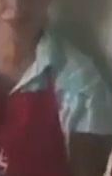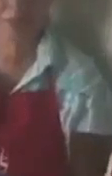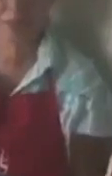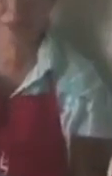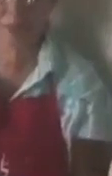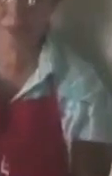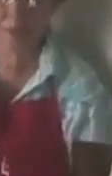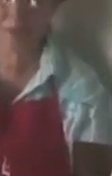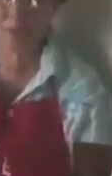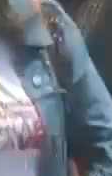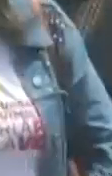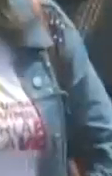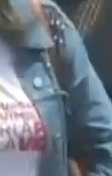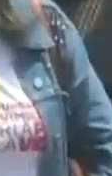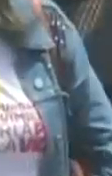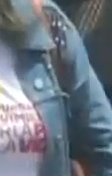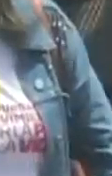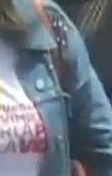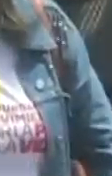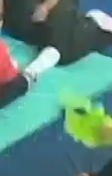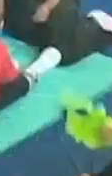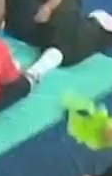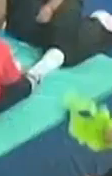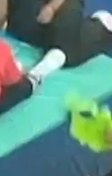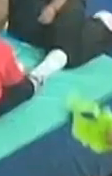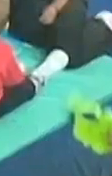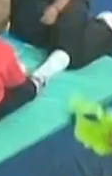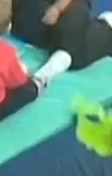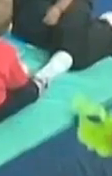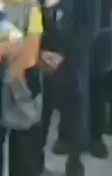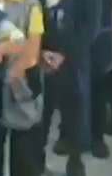lo subestimaban por ser del pueblo, por ser un maestro